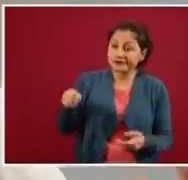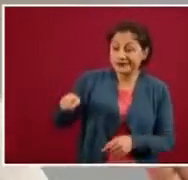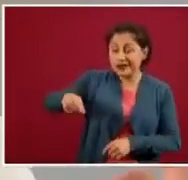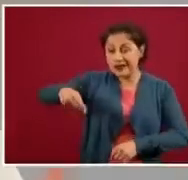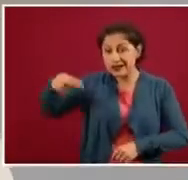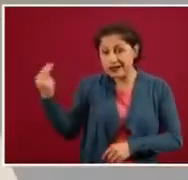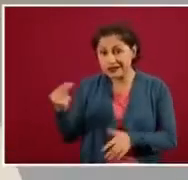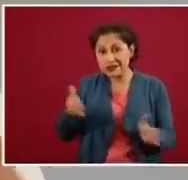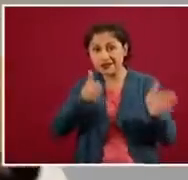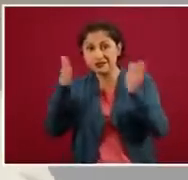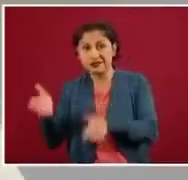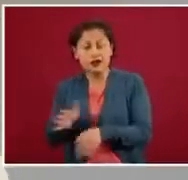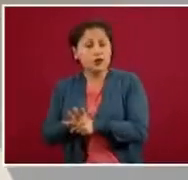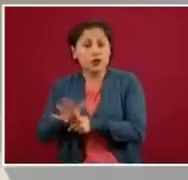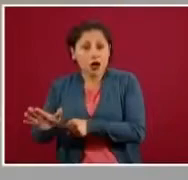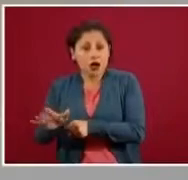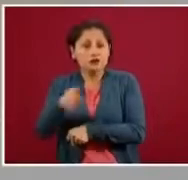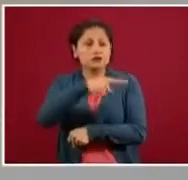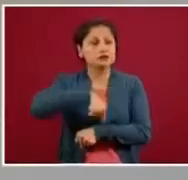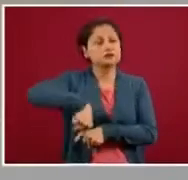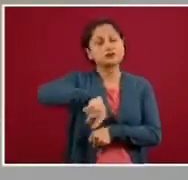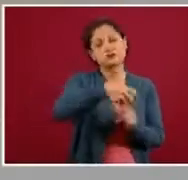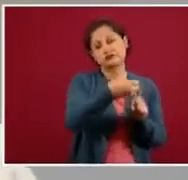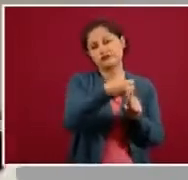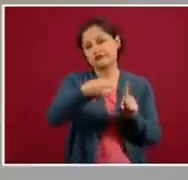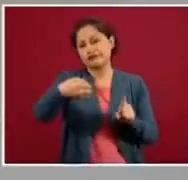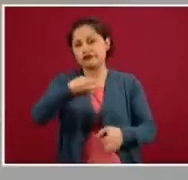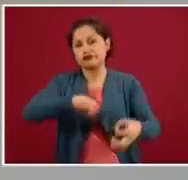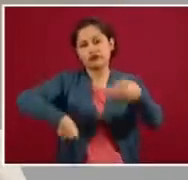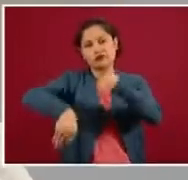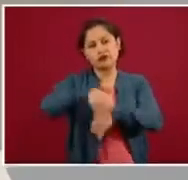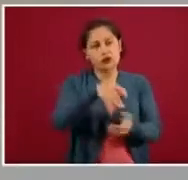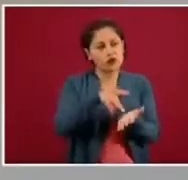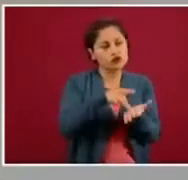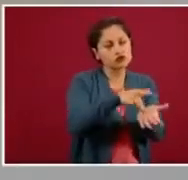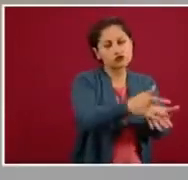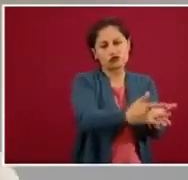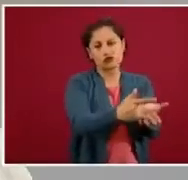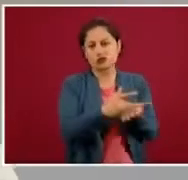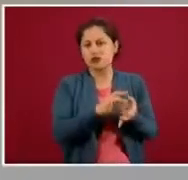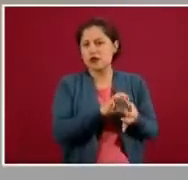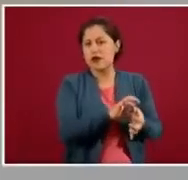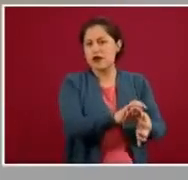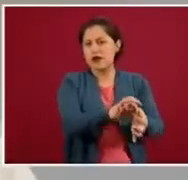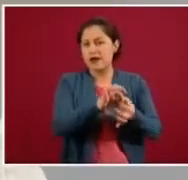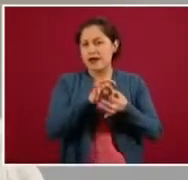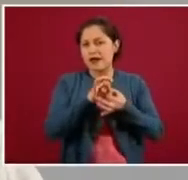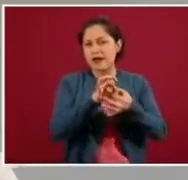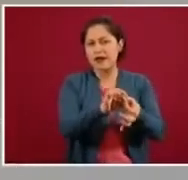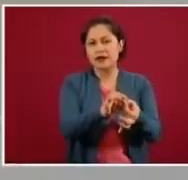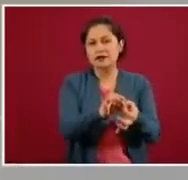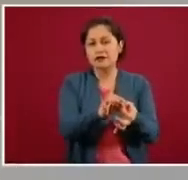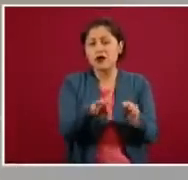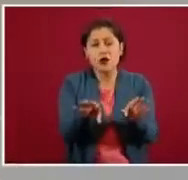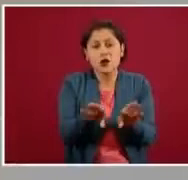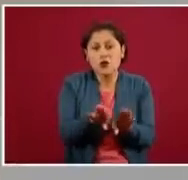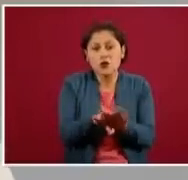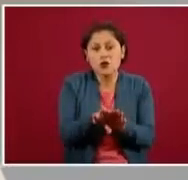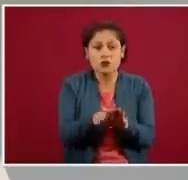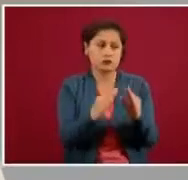organizada, solidaria de todas y todos, y lo hemos resumido con esta frase, quédate en